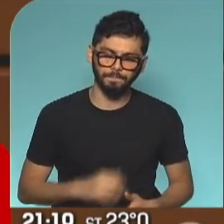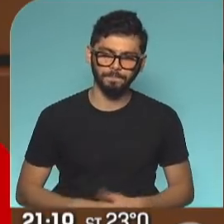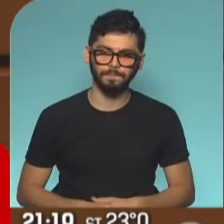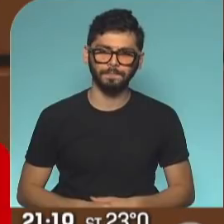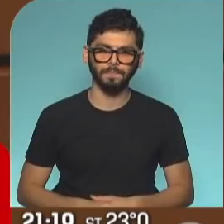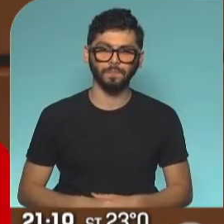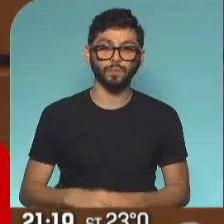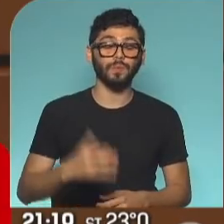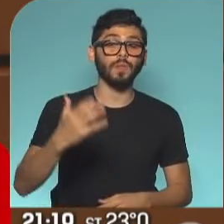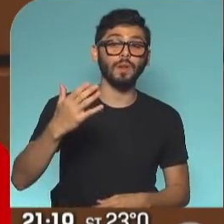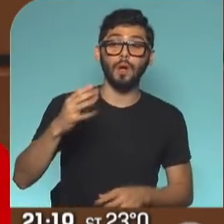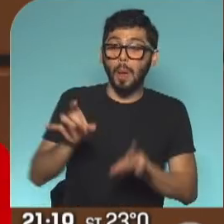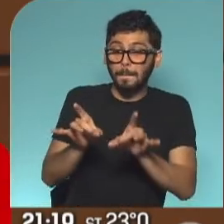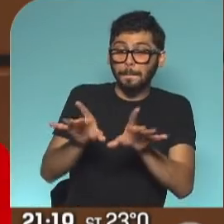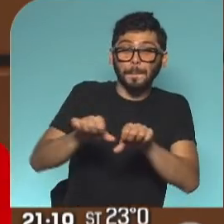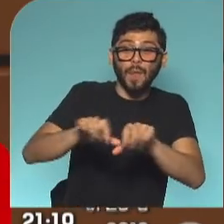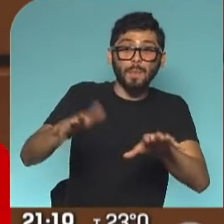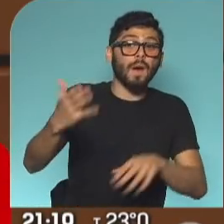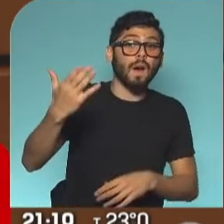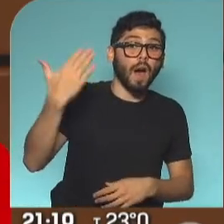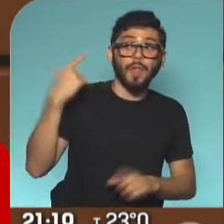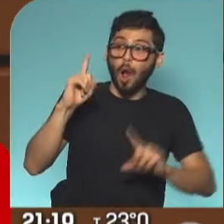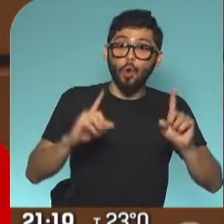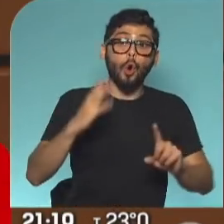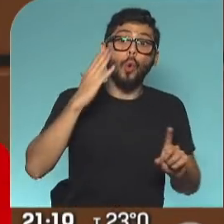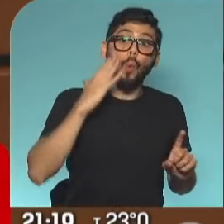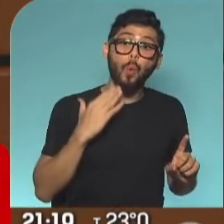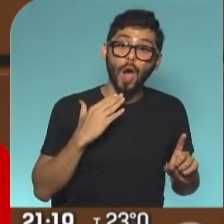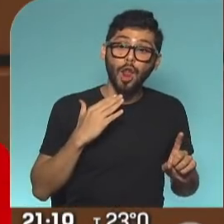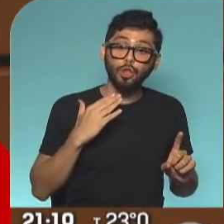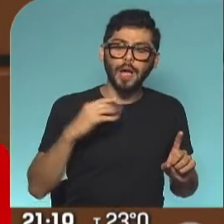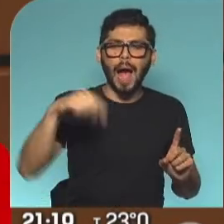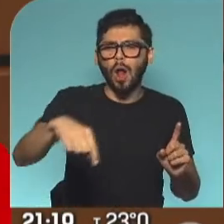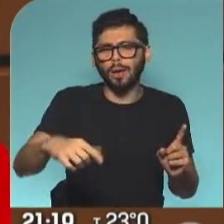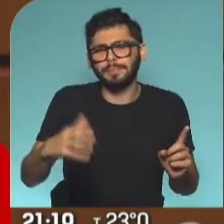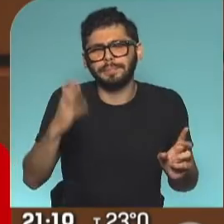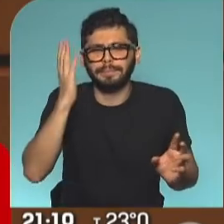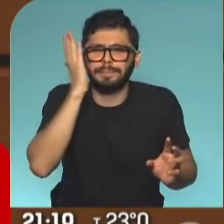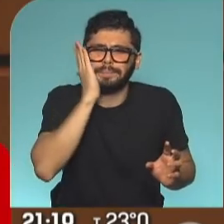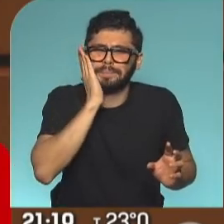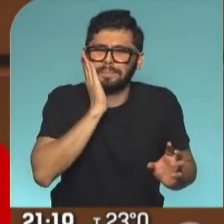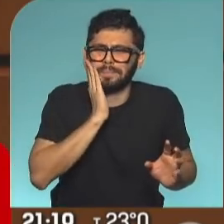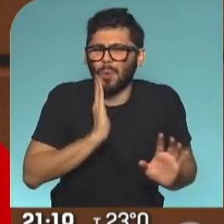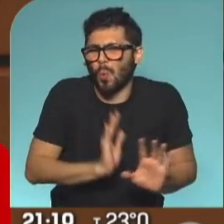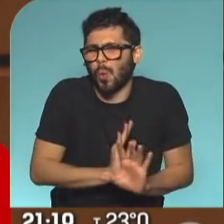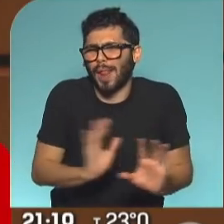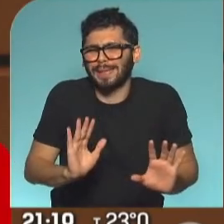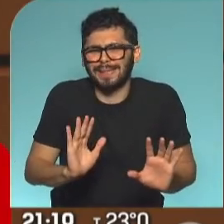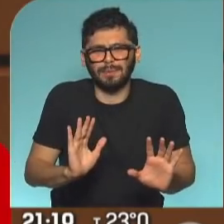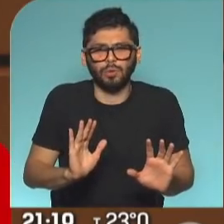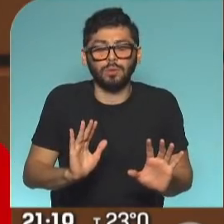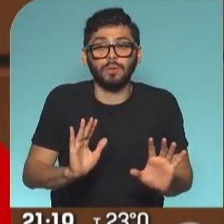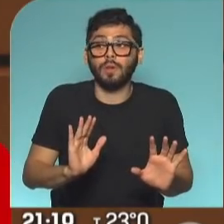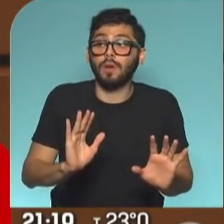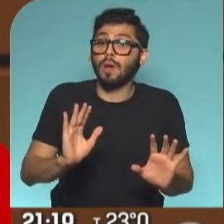Los que eran buenos antes de la pandemia se volvieron buenísimos después de la pandemia. Pero los que eran